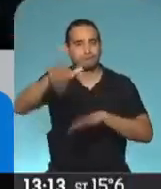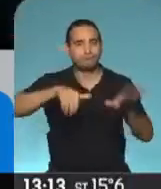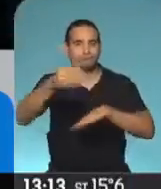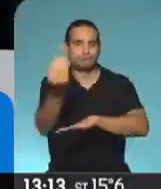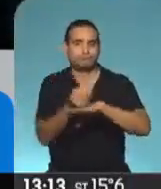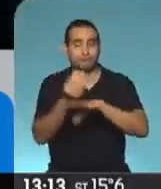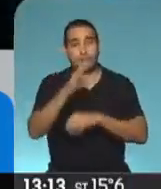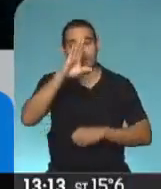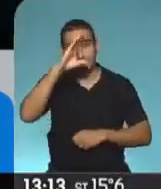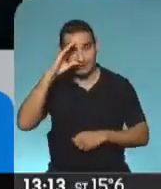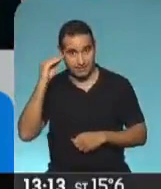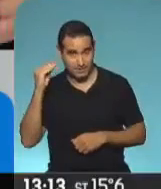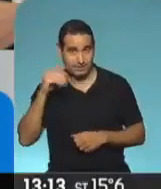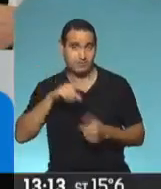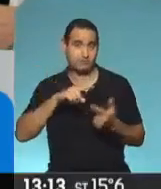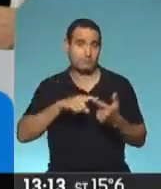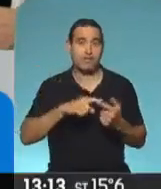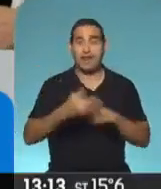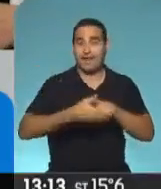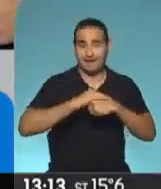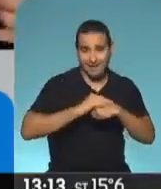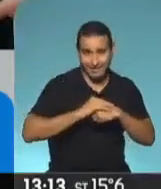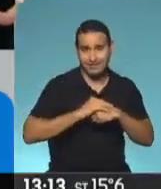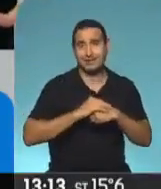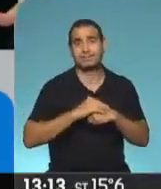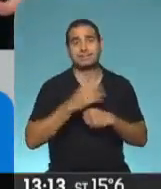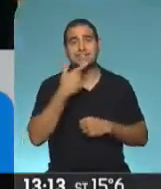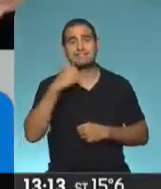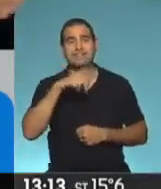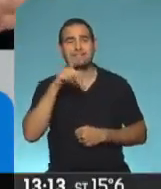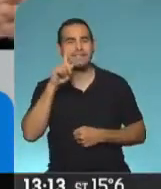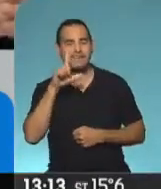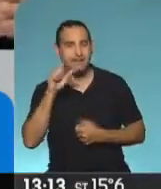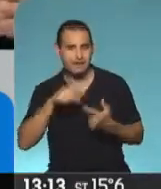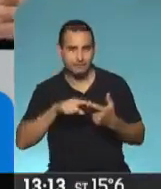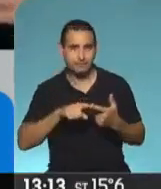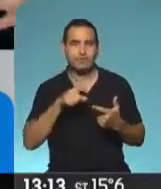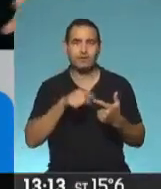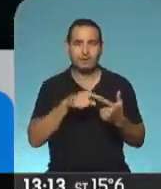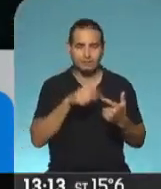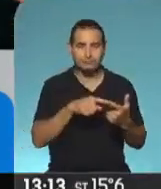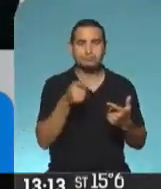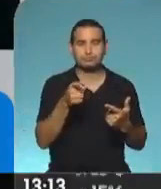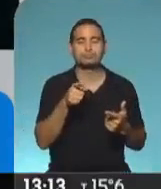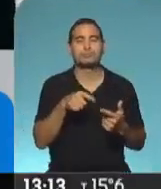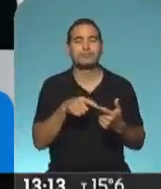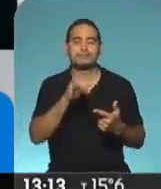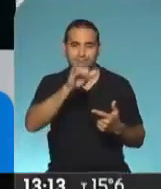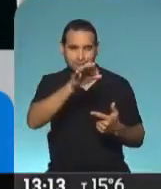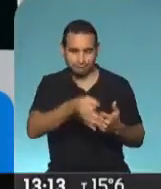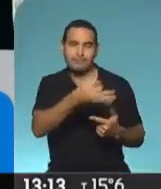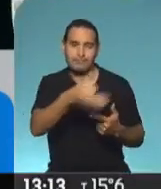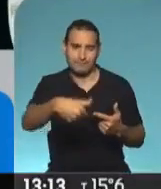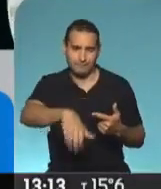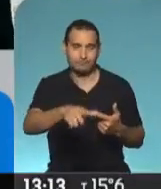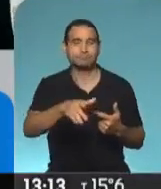desde Cristina Kirchner a Horacio Rodríguez Larreta, Diego Santilli. La denominada Operación Verdura. Claro, bueno, eso va a conocida. generar también